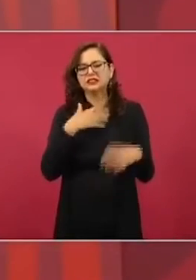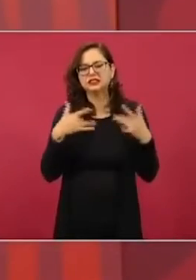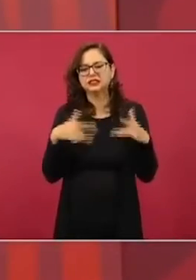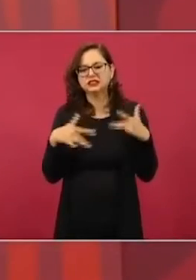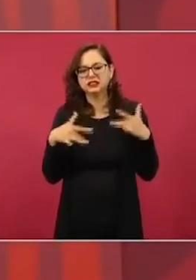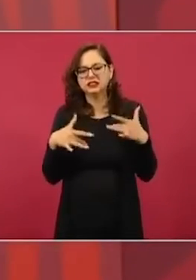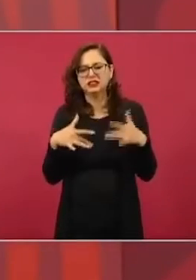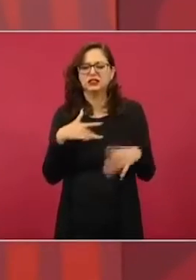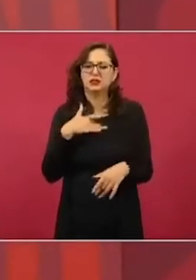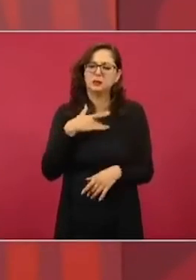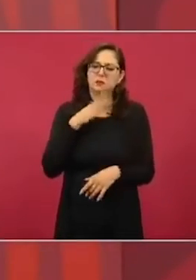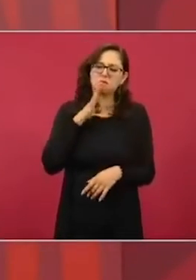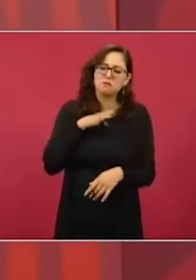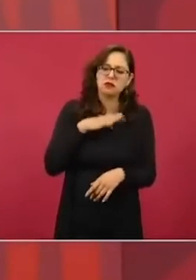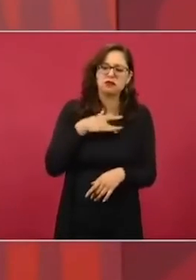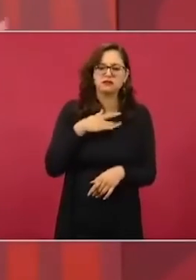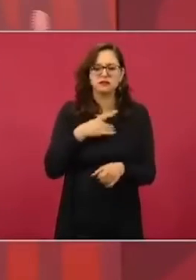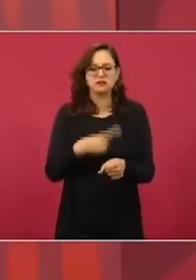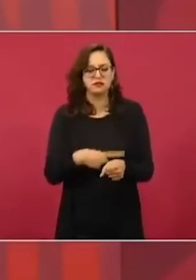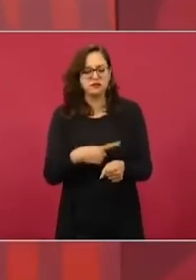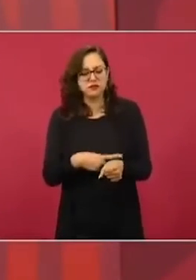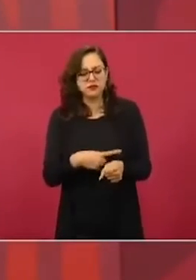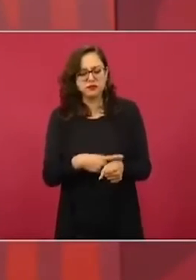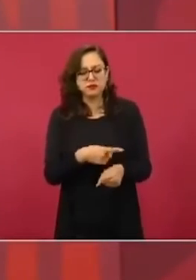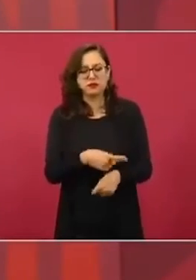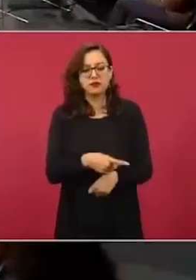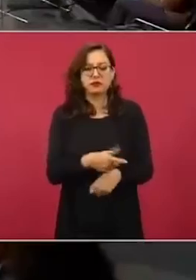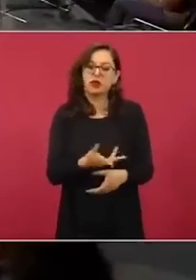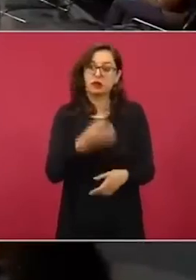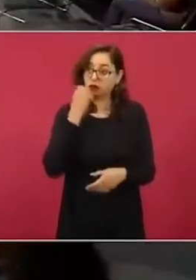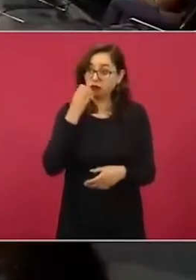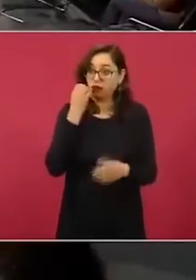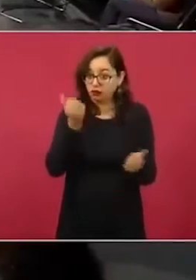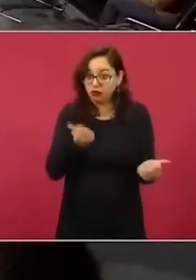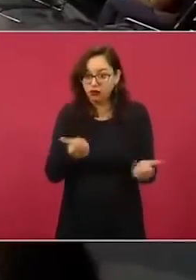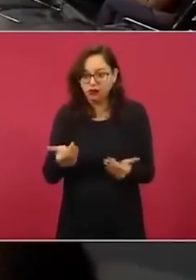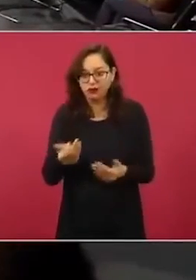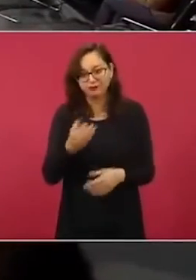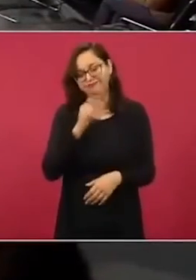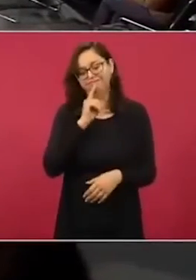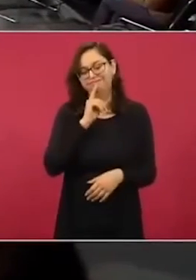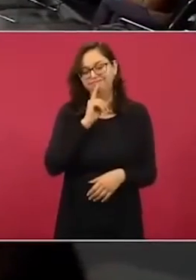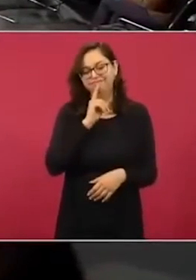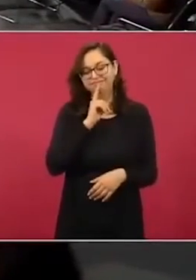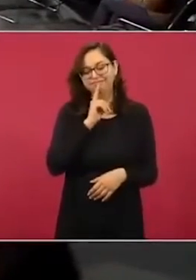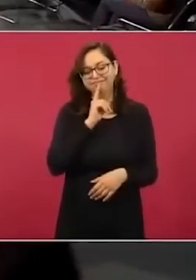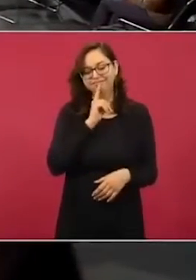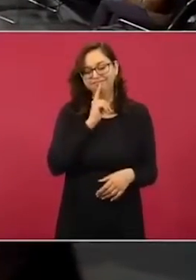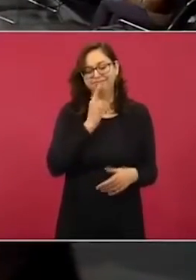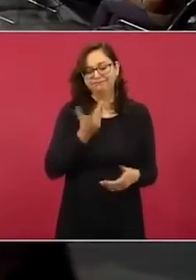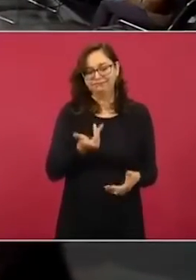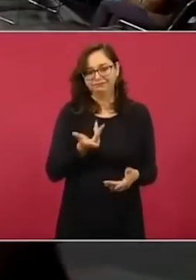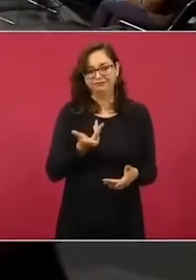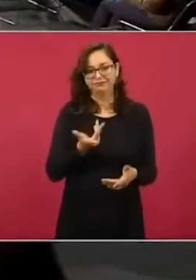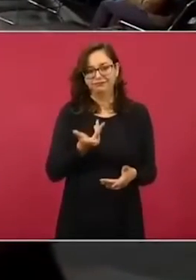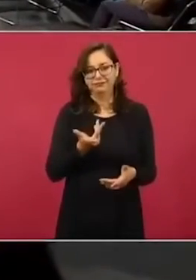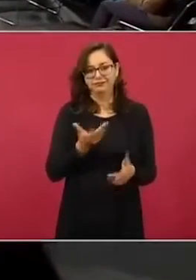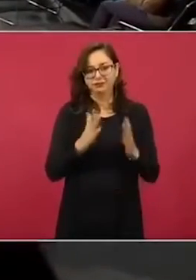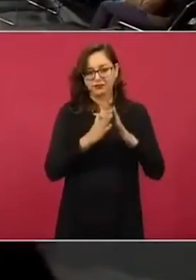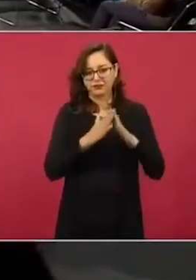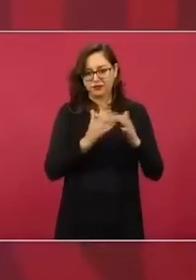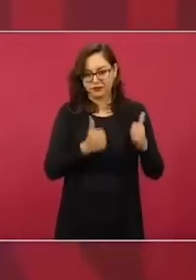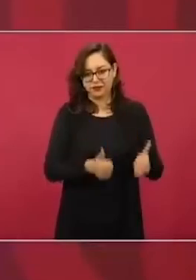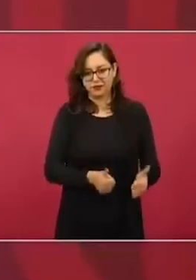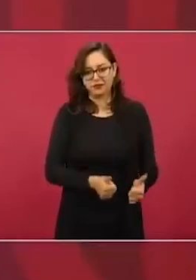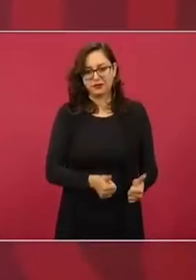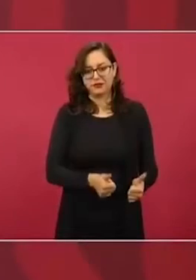se siente mal, pues que no vaya a la escuela, que se